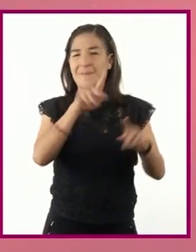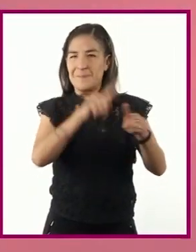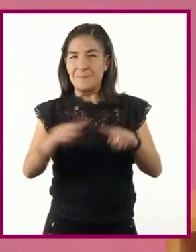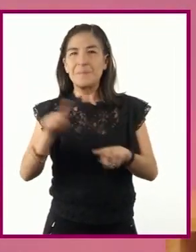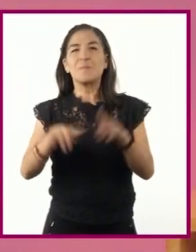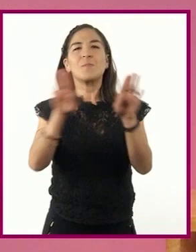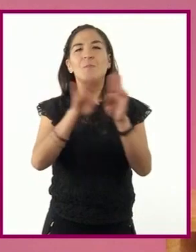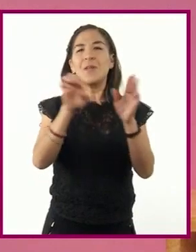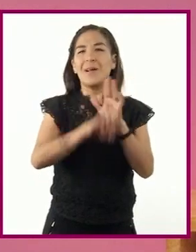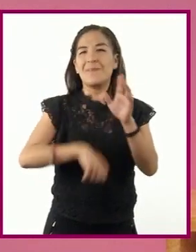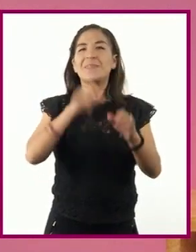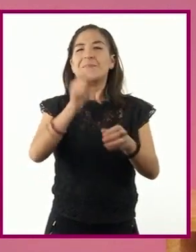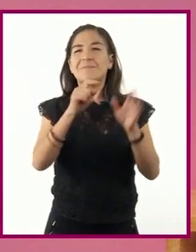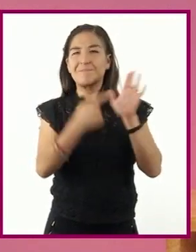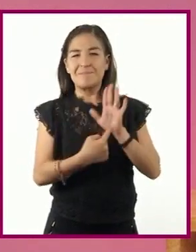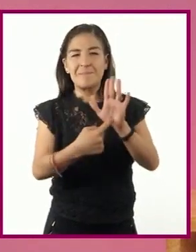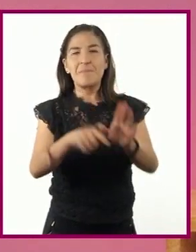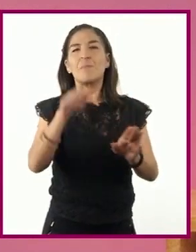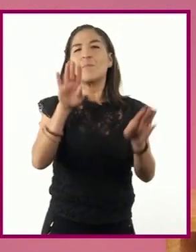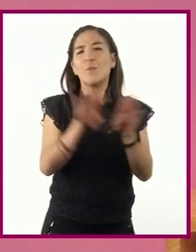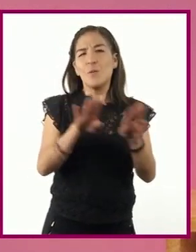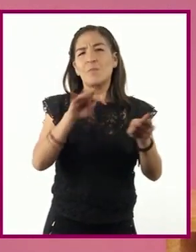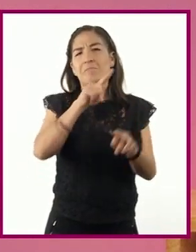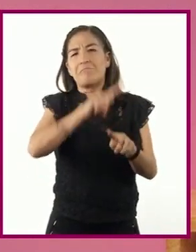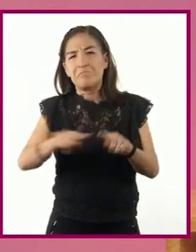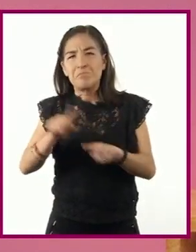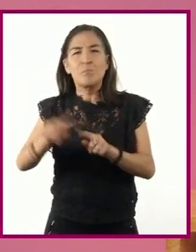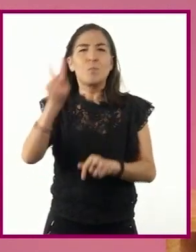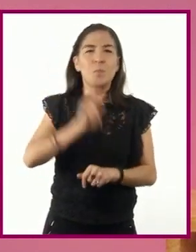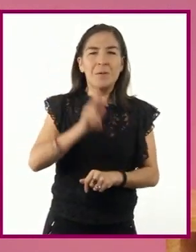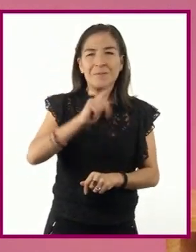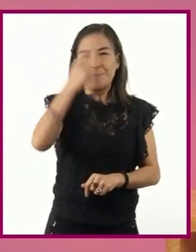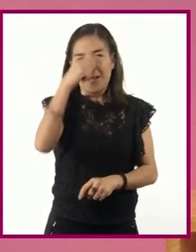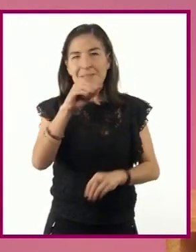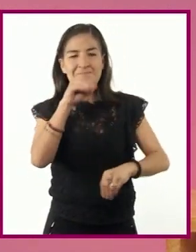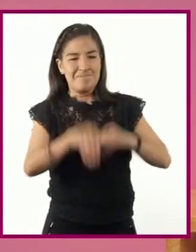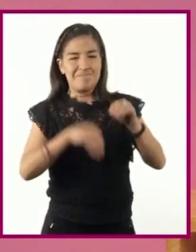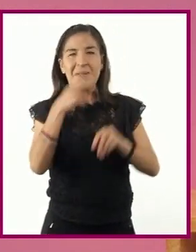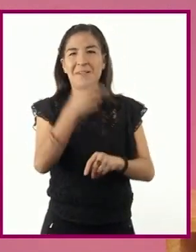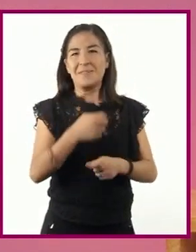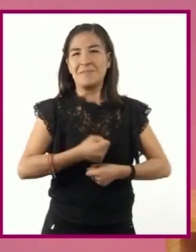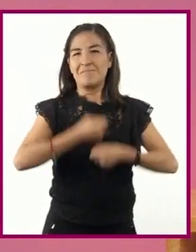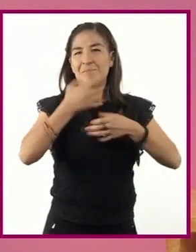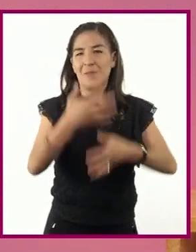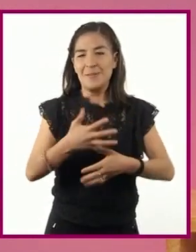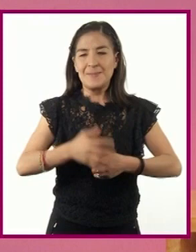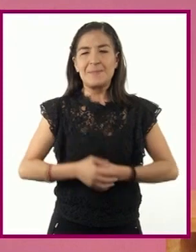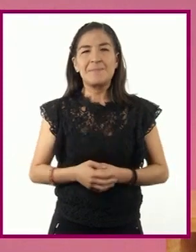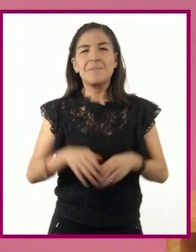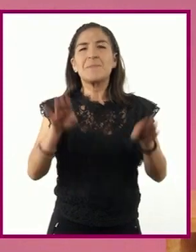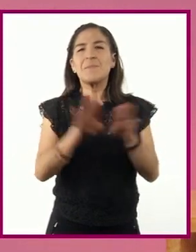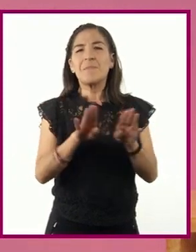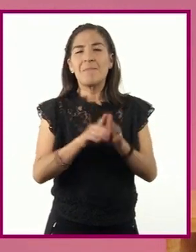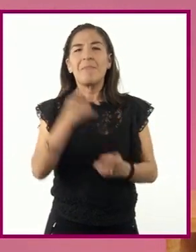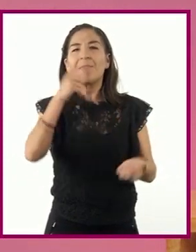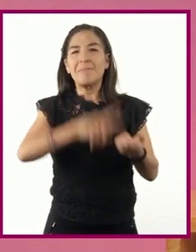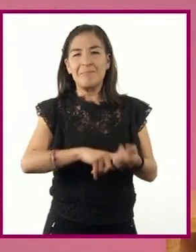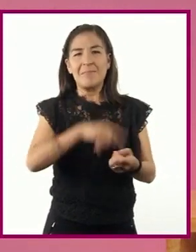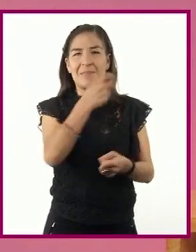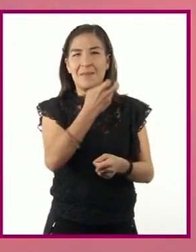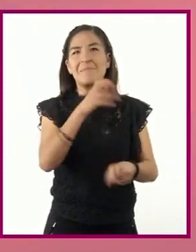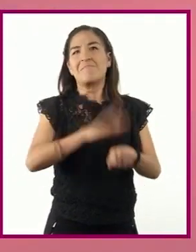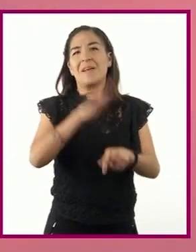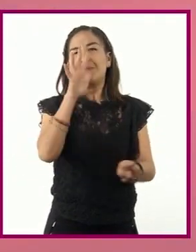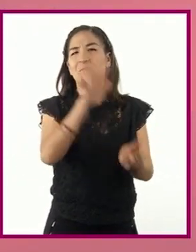ejemplos anteriores dan idea de las posibilidades de este tipo de poesía y que ha sido una corriente muy